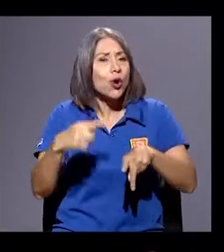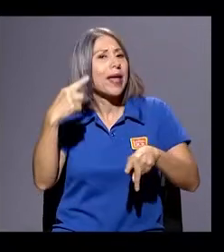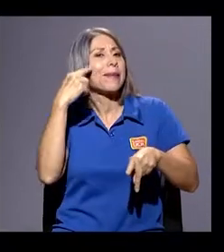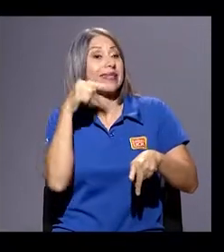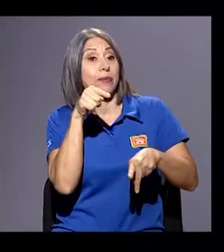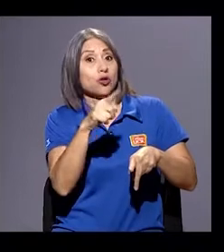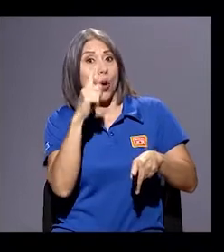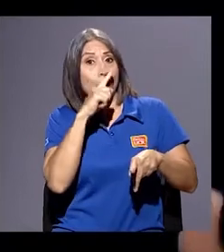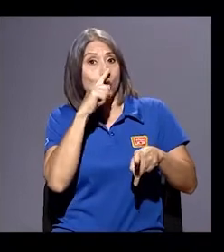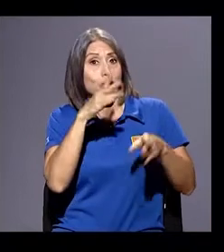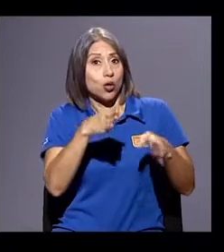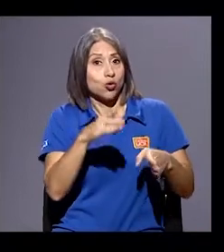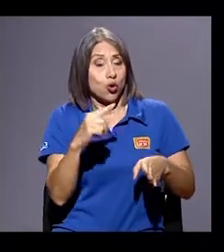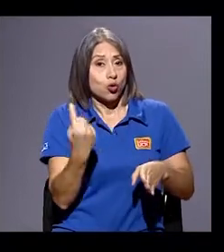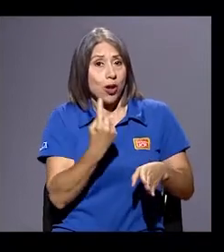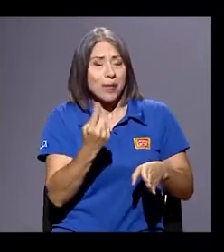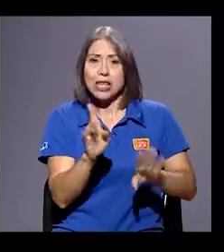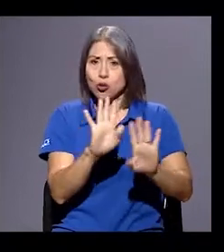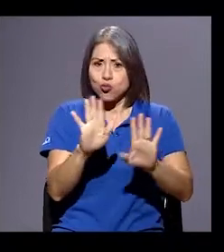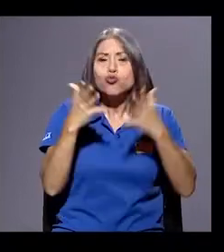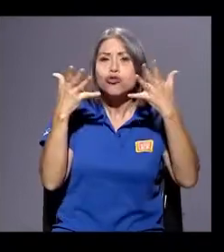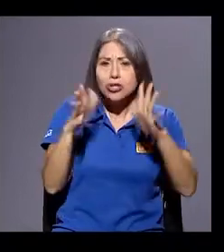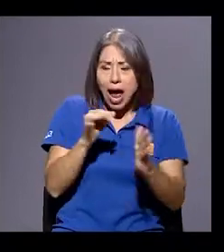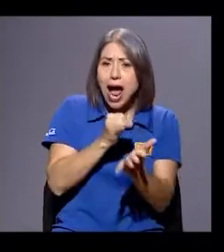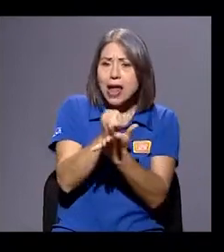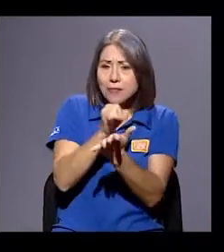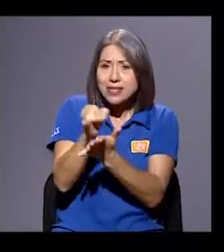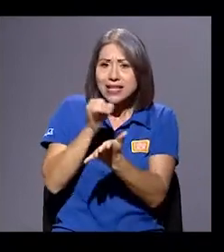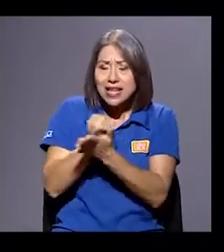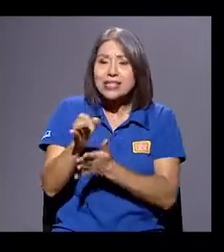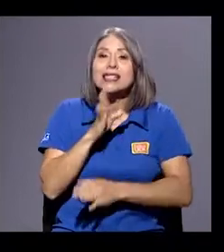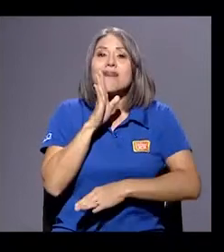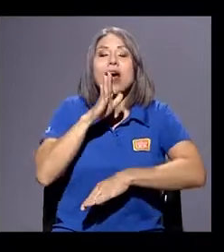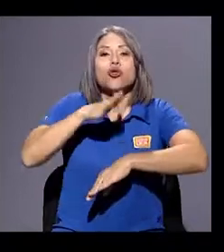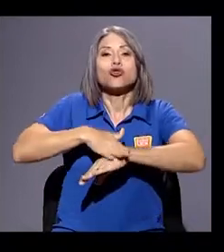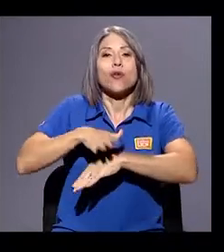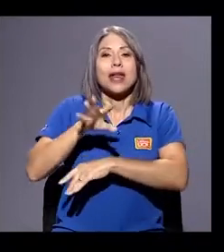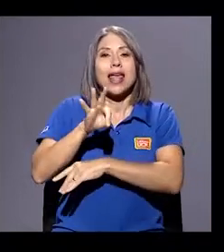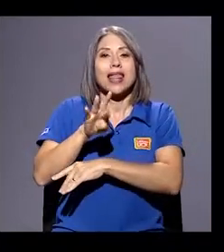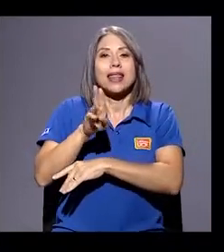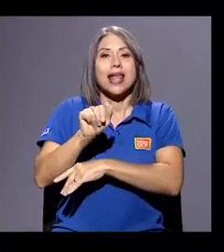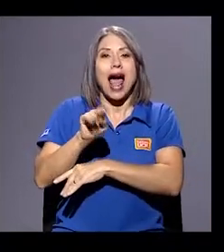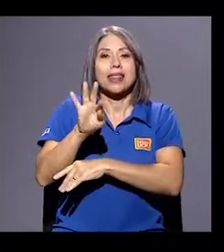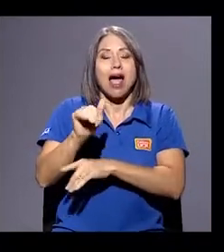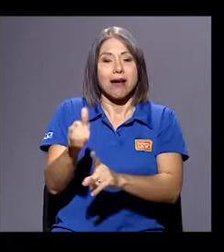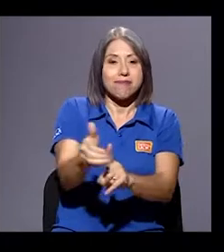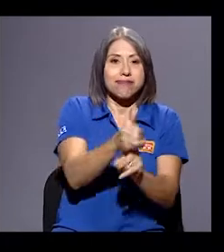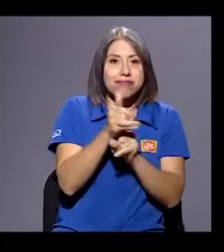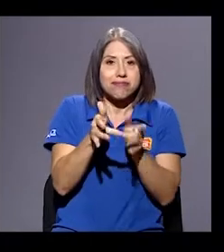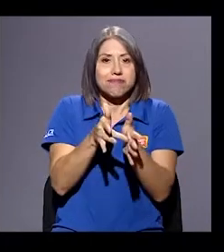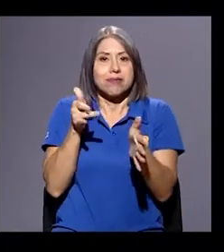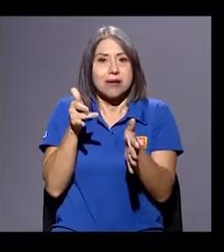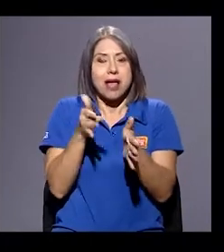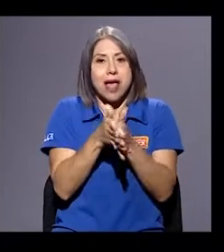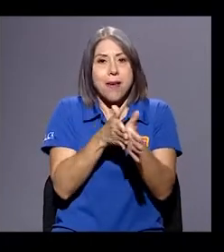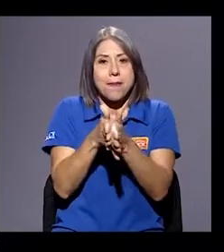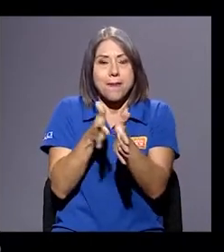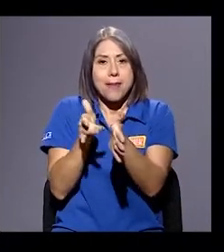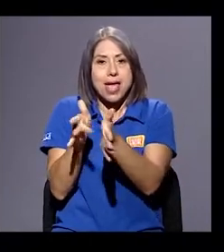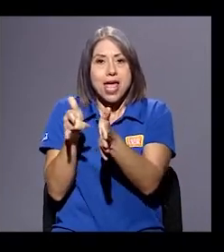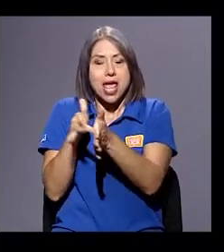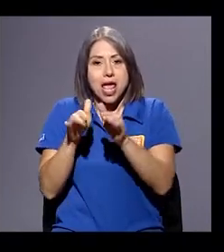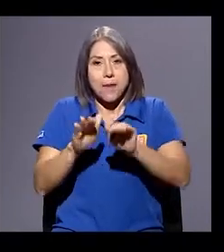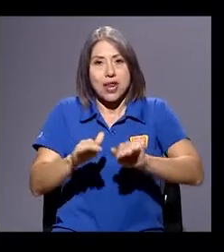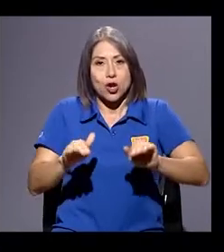sino se ha relacionado, inclusive hay investigaciones donde se ha hablado de trata, donde también se ha hablado de menores de edad. Así es. Y creo